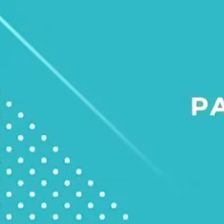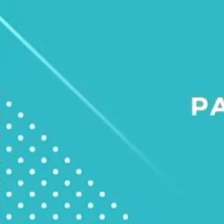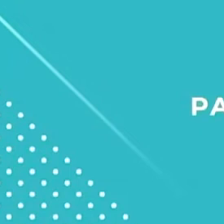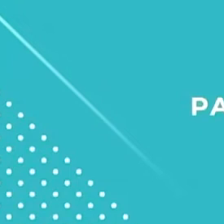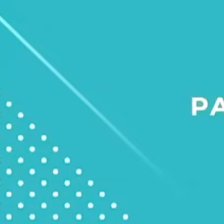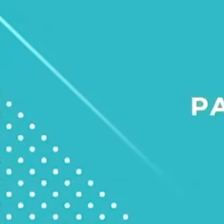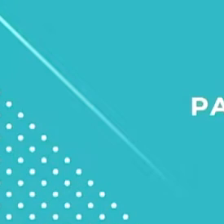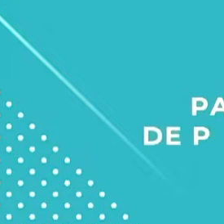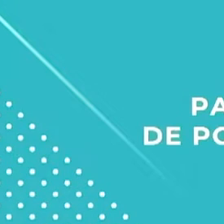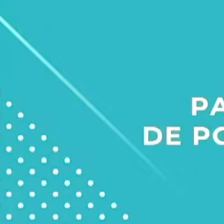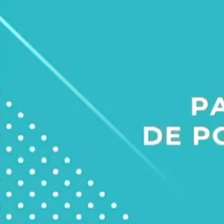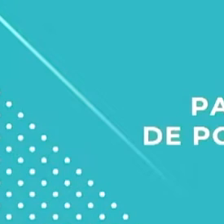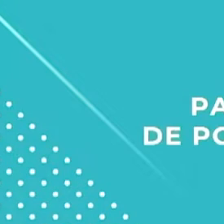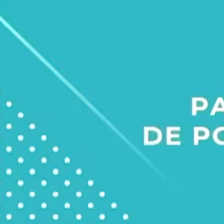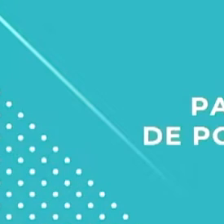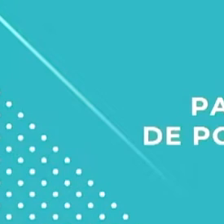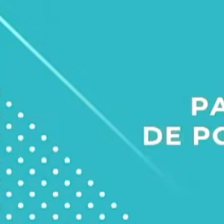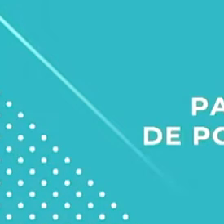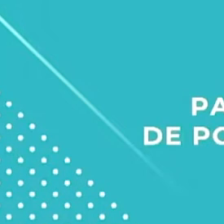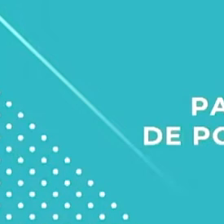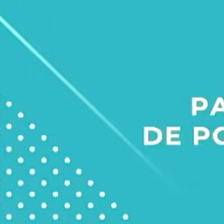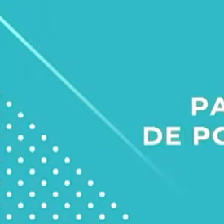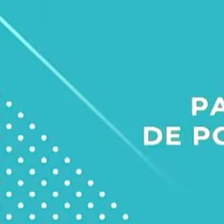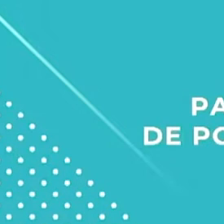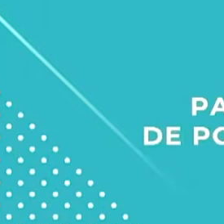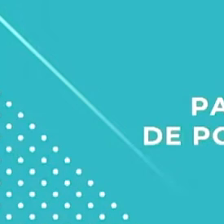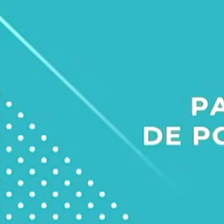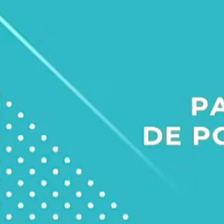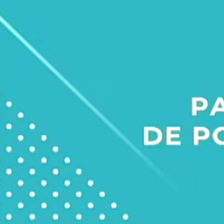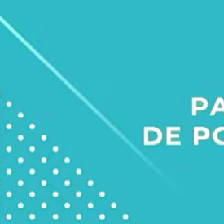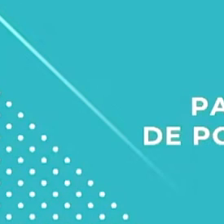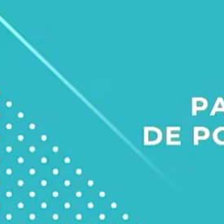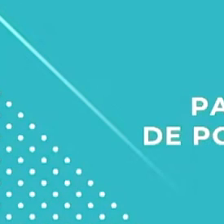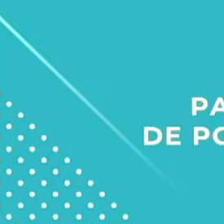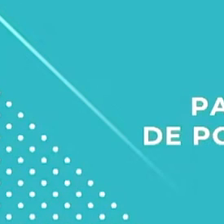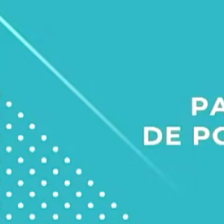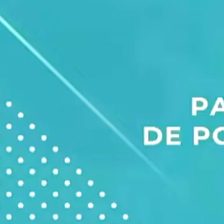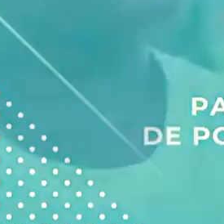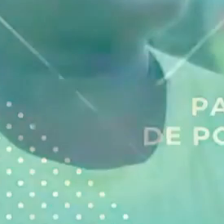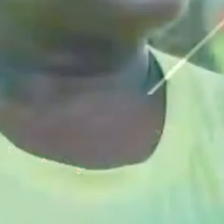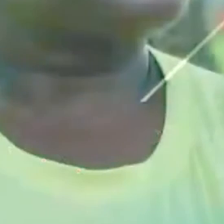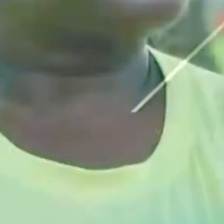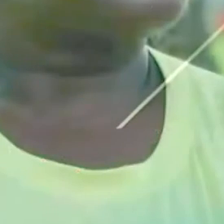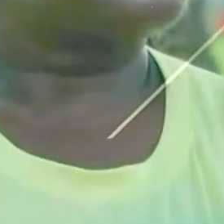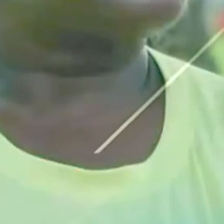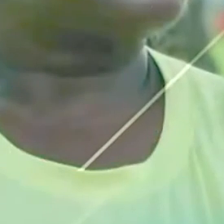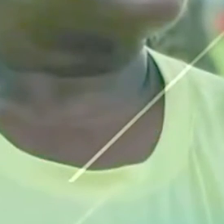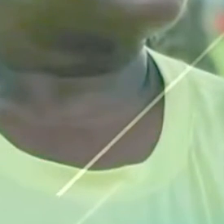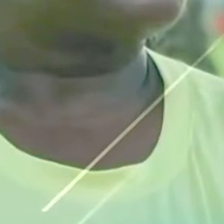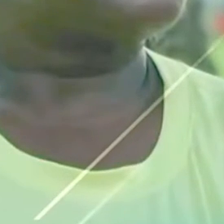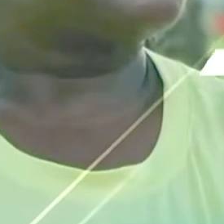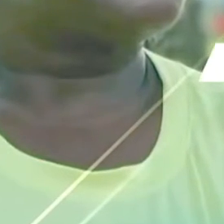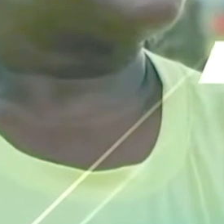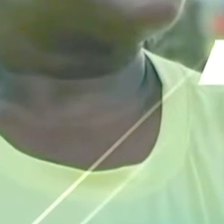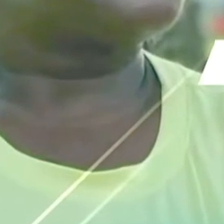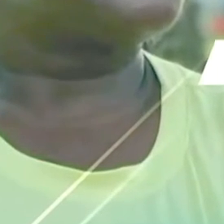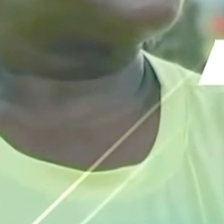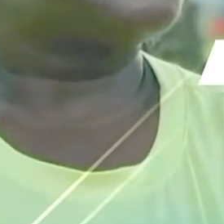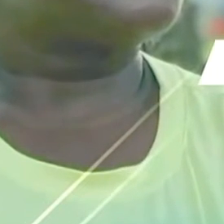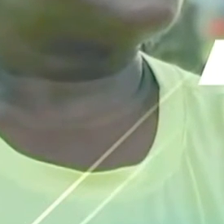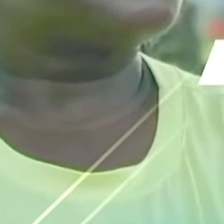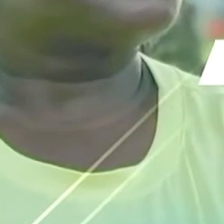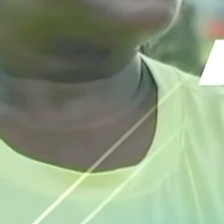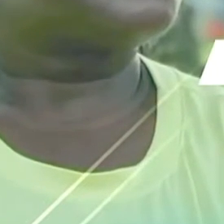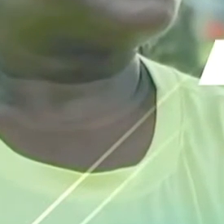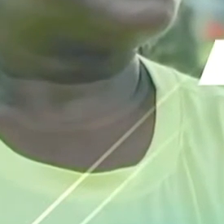nacional para facilitar la implementación de políticas públicas de paz y víctimas. Construcción de paz, una